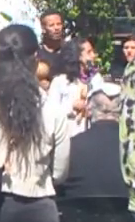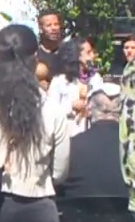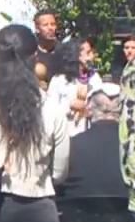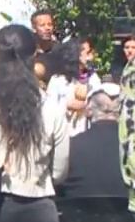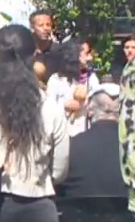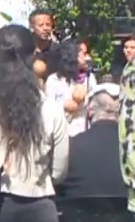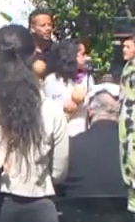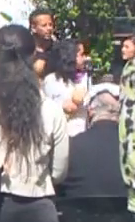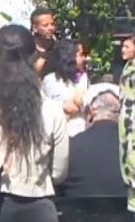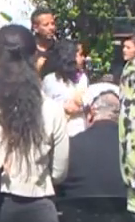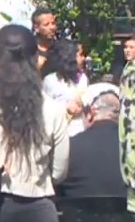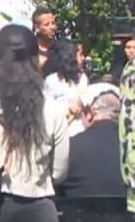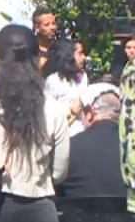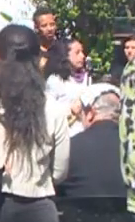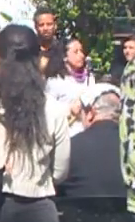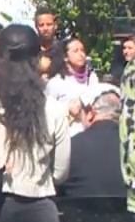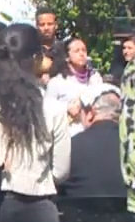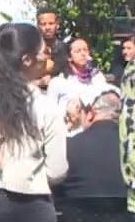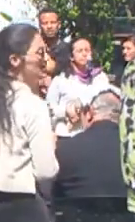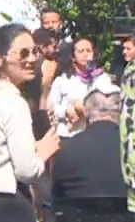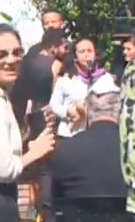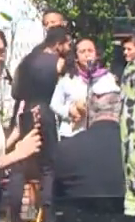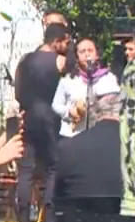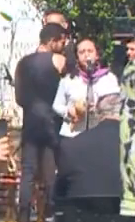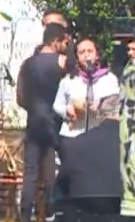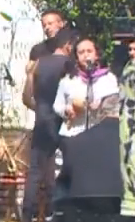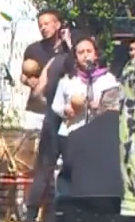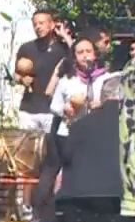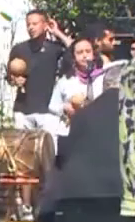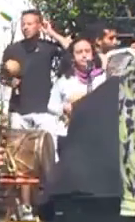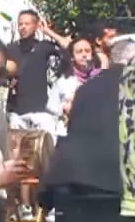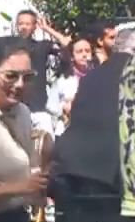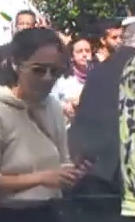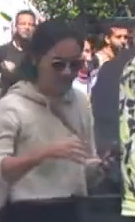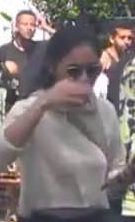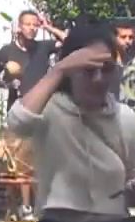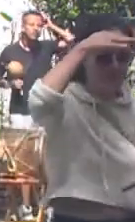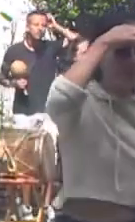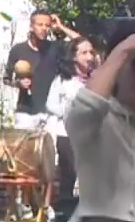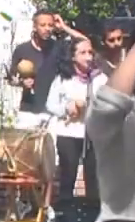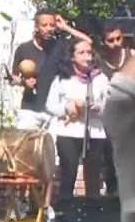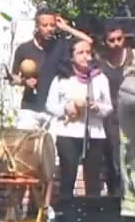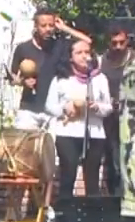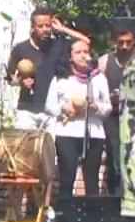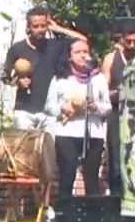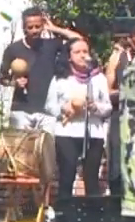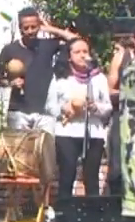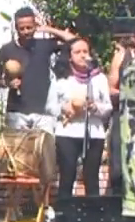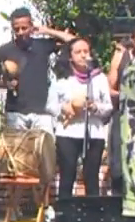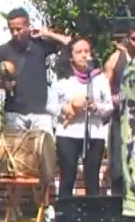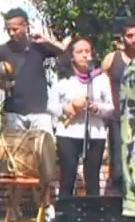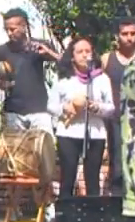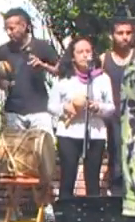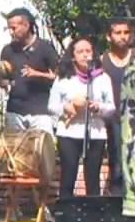Ahora sí, sí. Listo. Por favor.